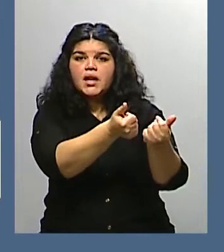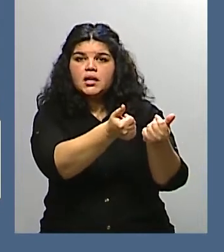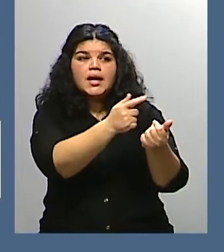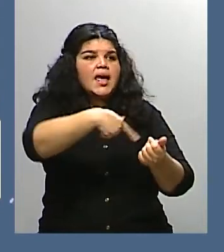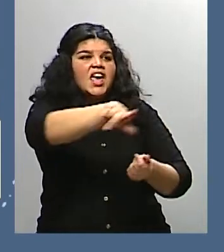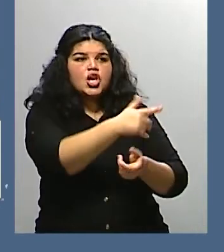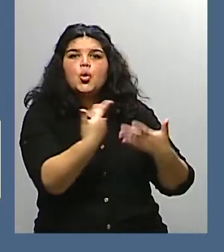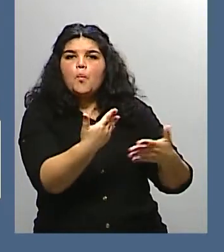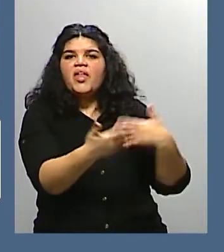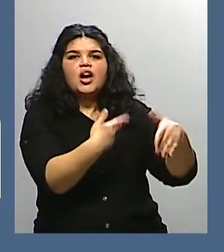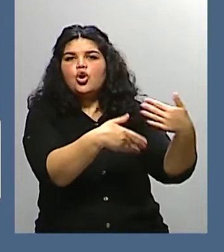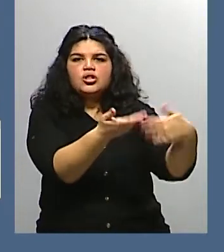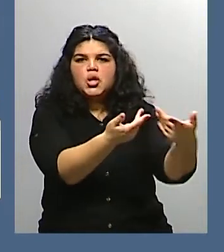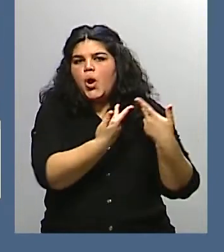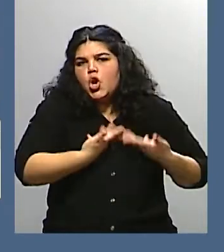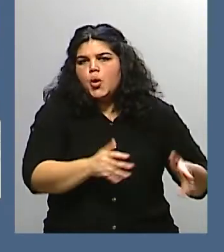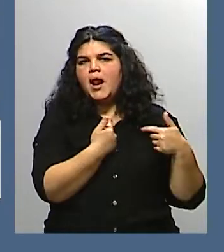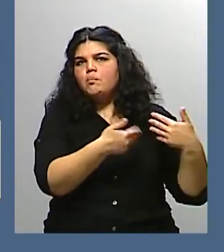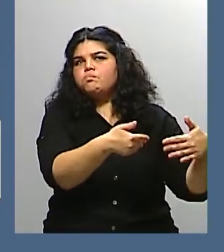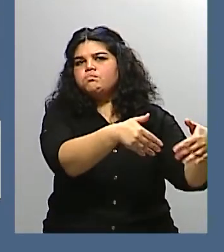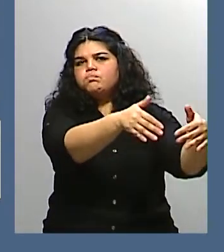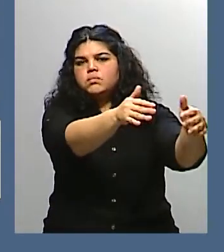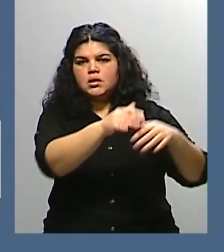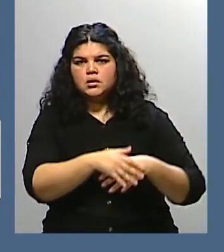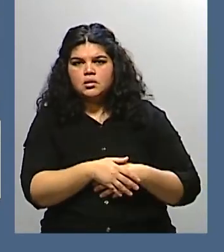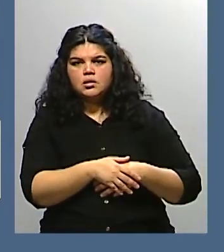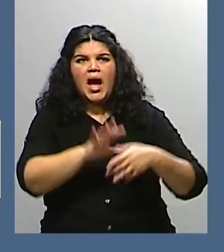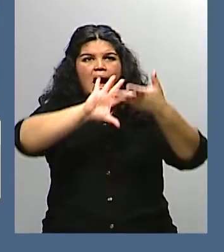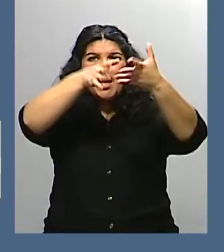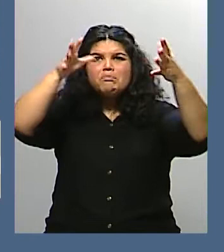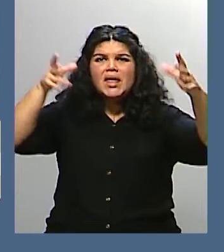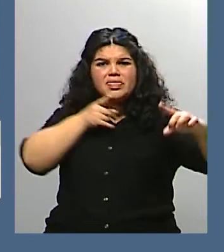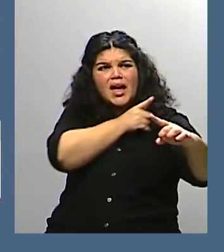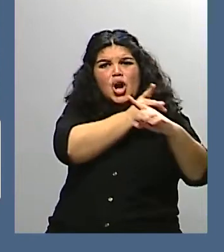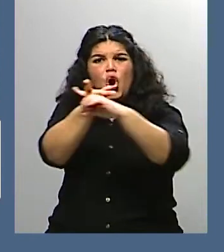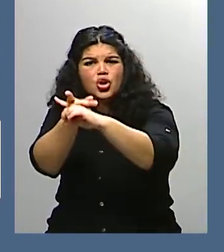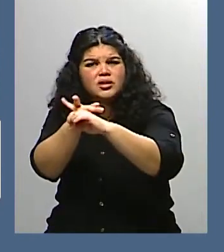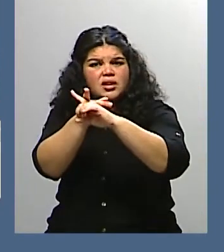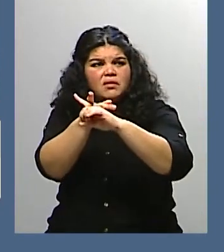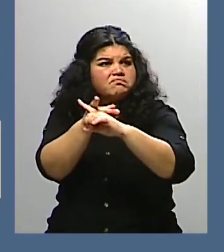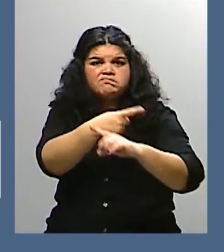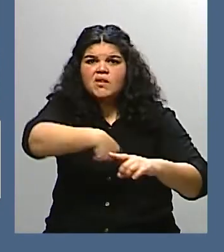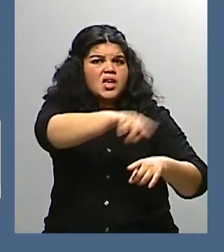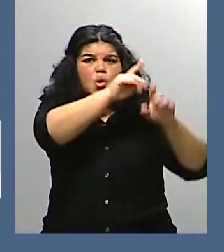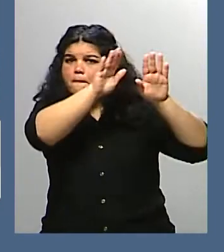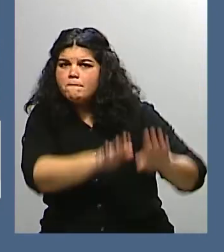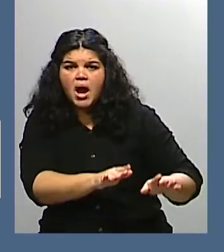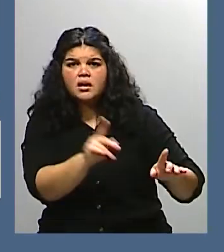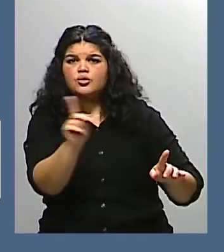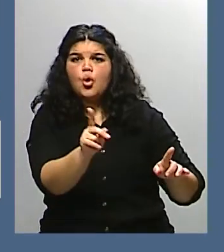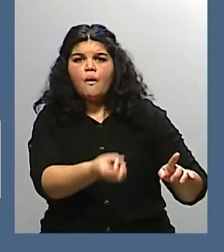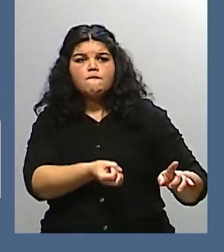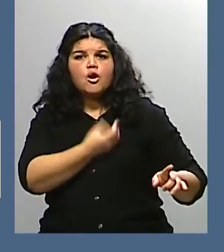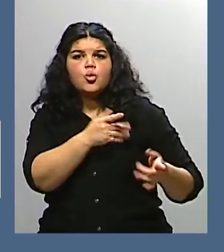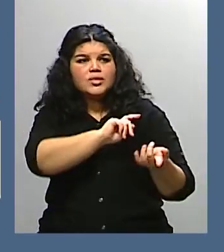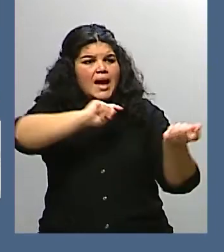emisiones que afectan, digamos, el clima global. O sea, en conclusión, no están dispuestos a cambiar